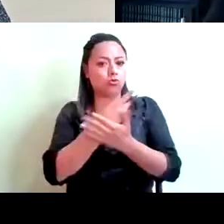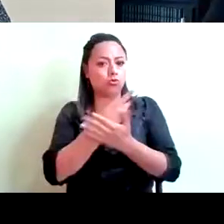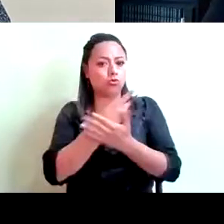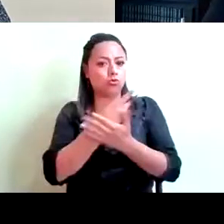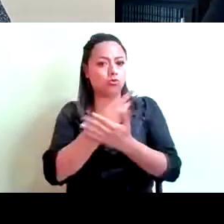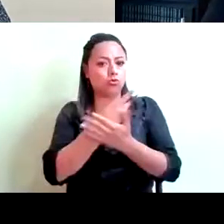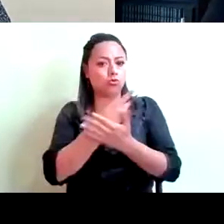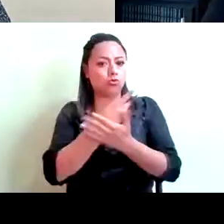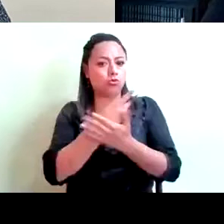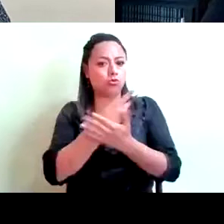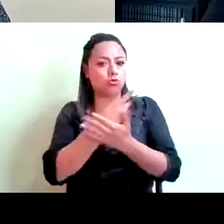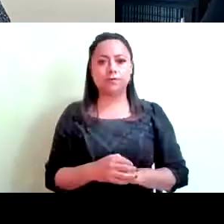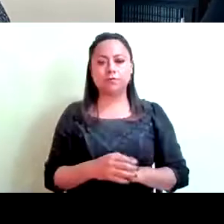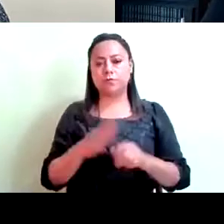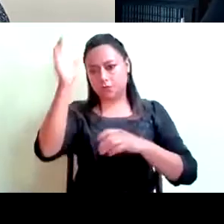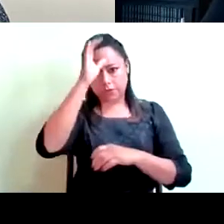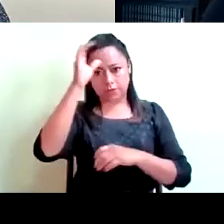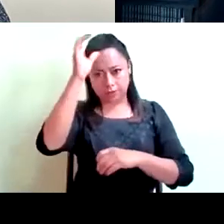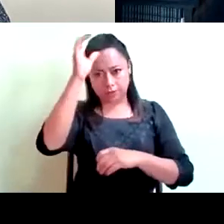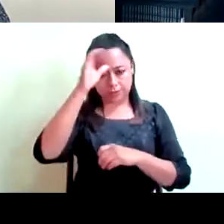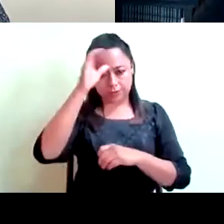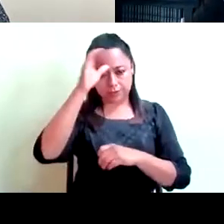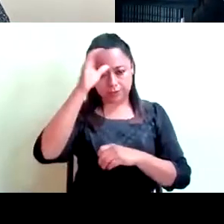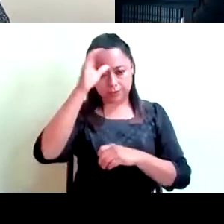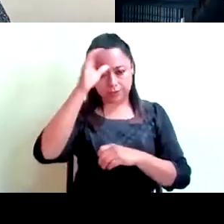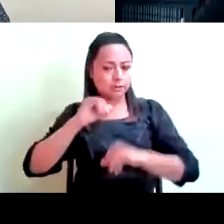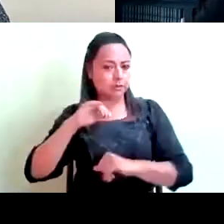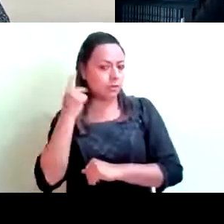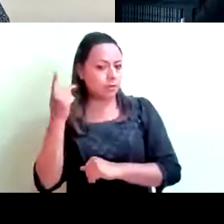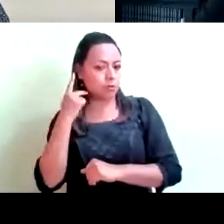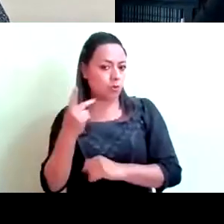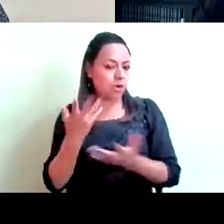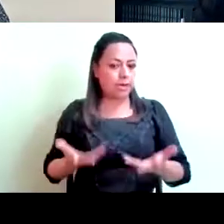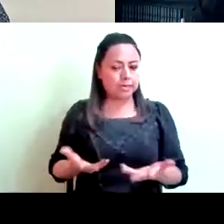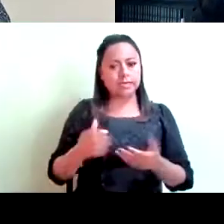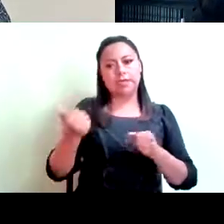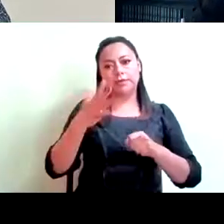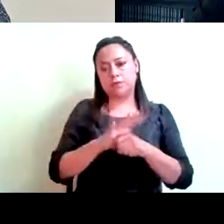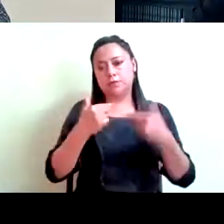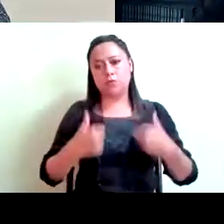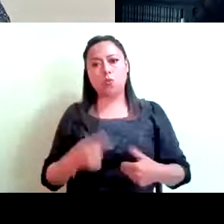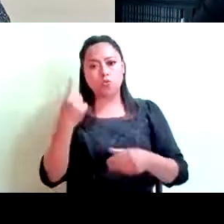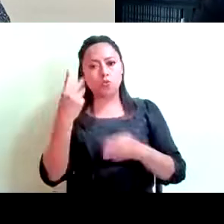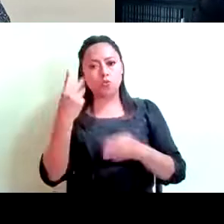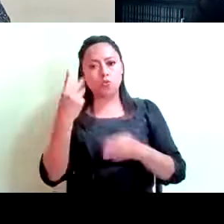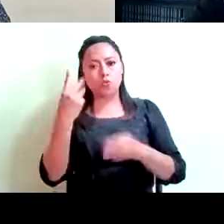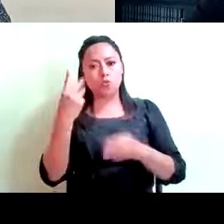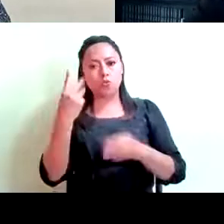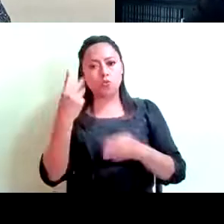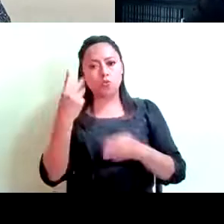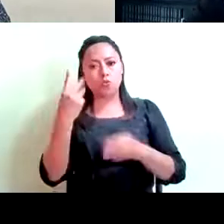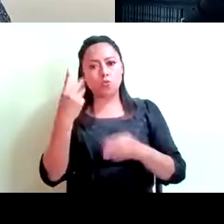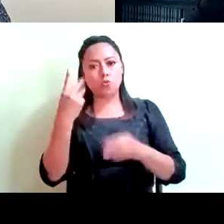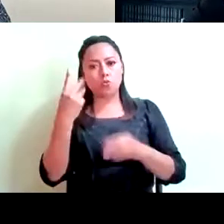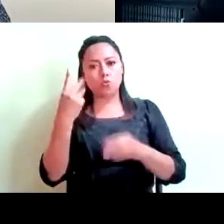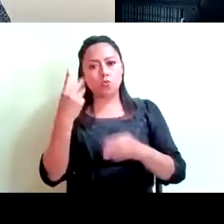Urbana, así como de la licenciatura en Derecho, un curso optativo en materia legislativa, a